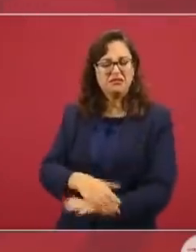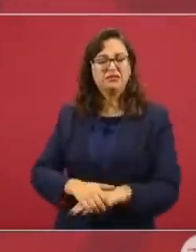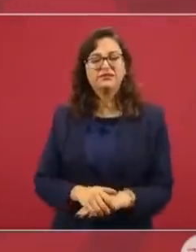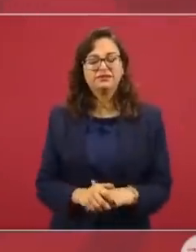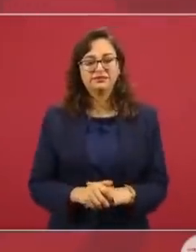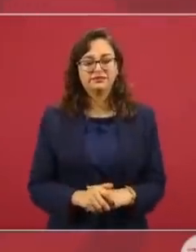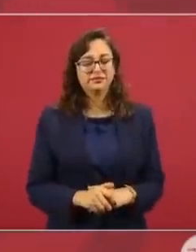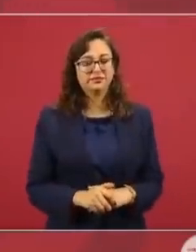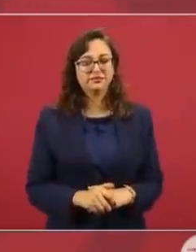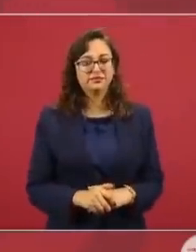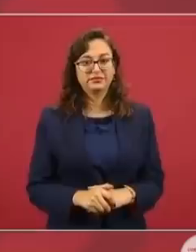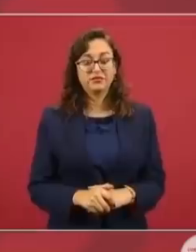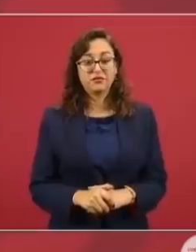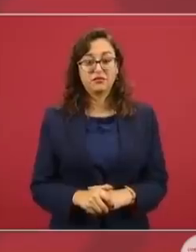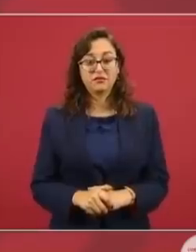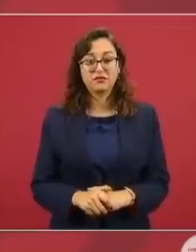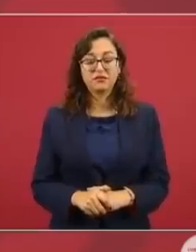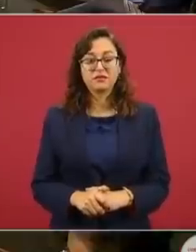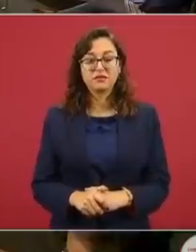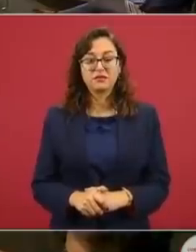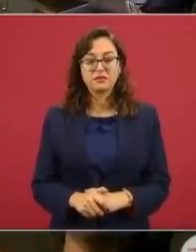casi todos,